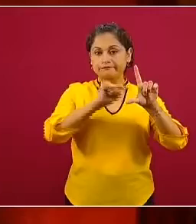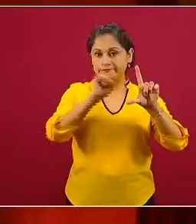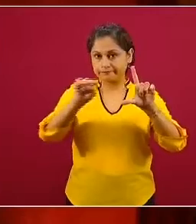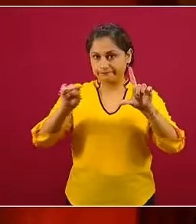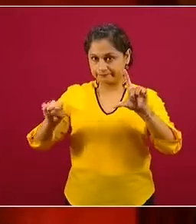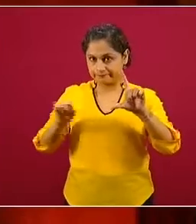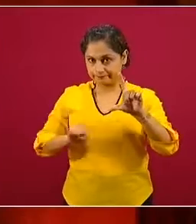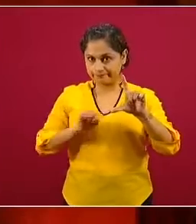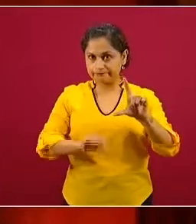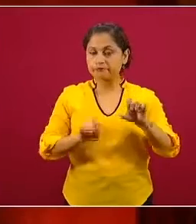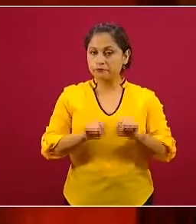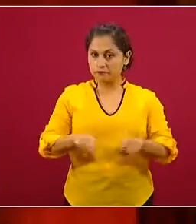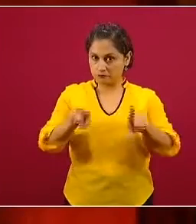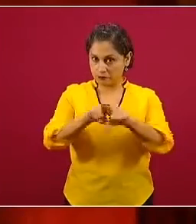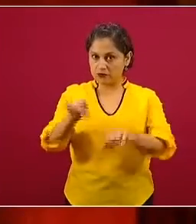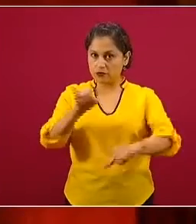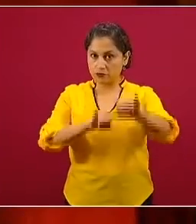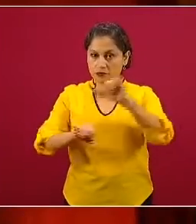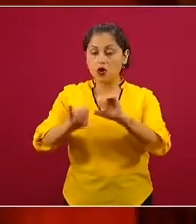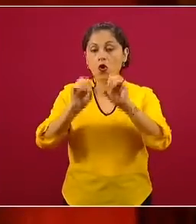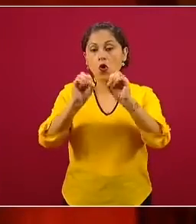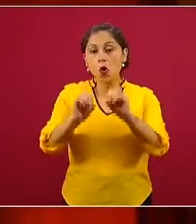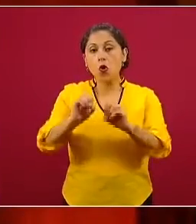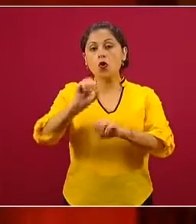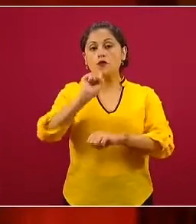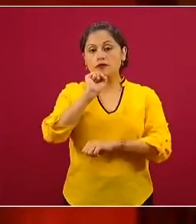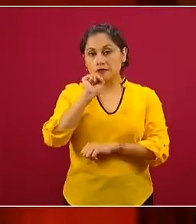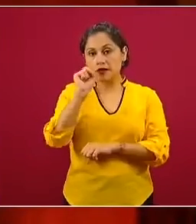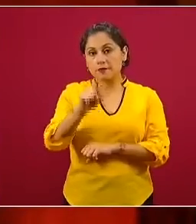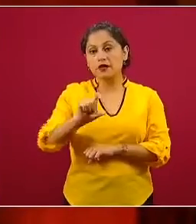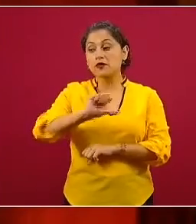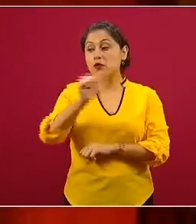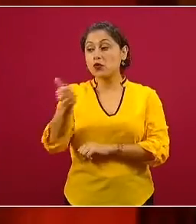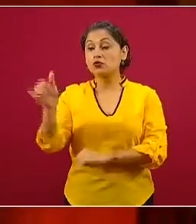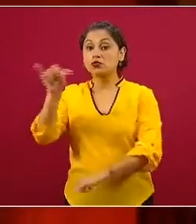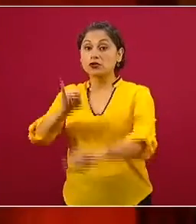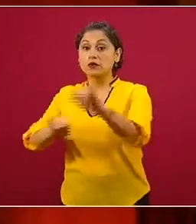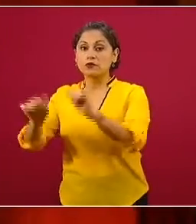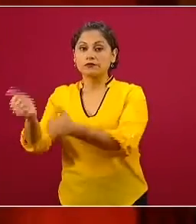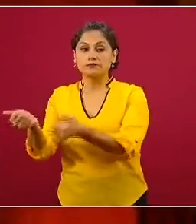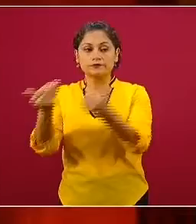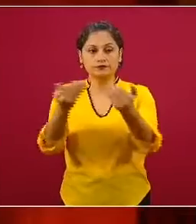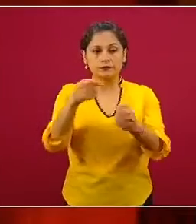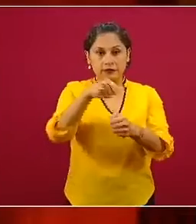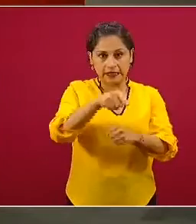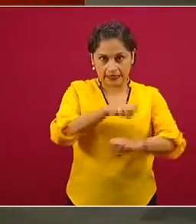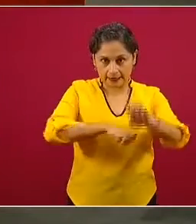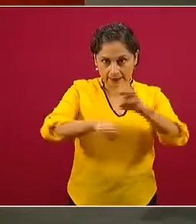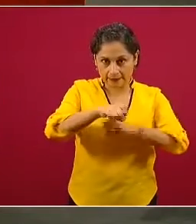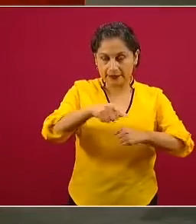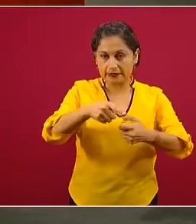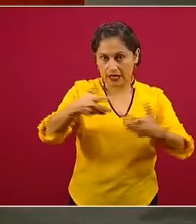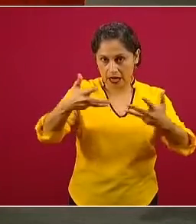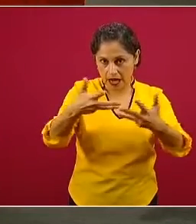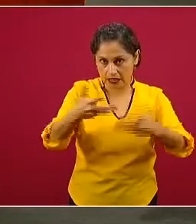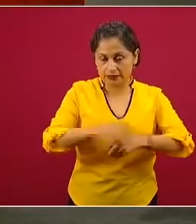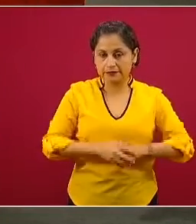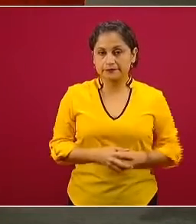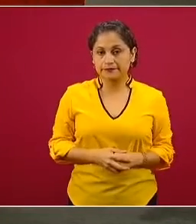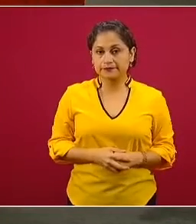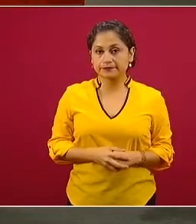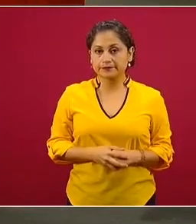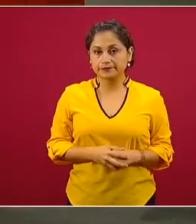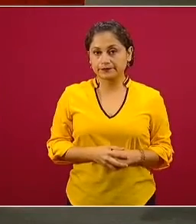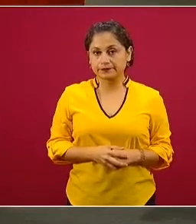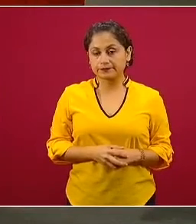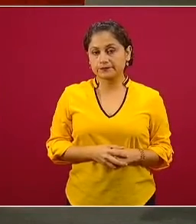federativas o que además procesan muestras de otros laboratorios que se las envían a esta red. En este momento se está terminando